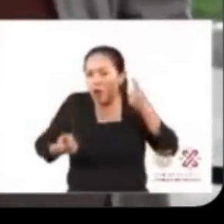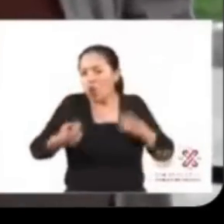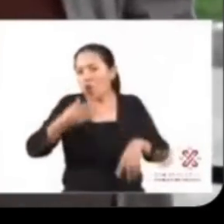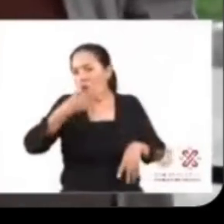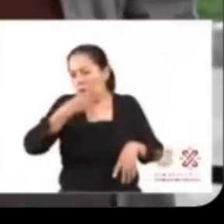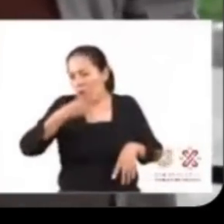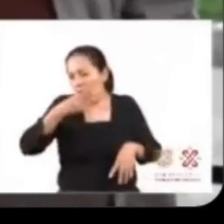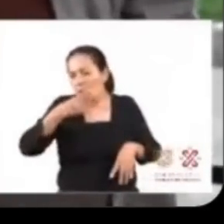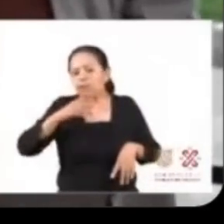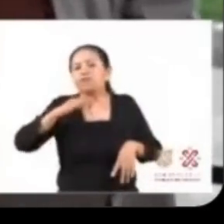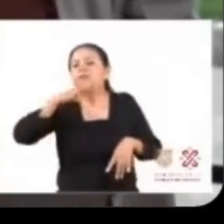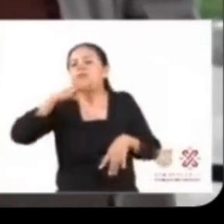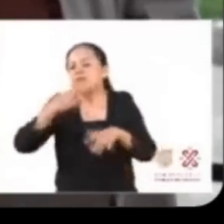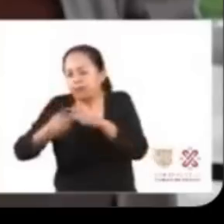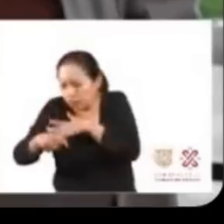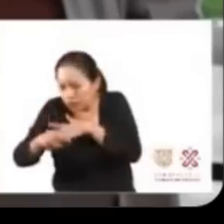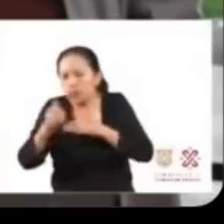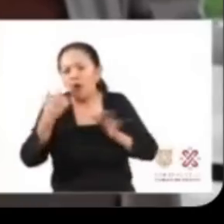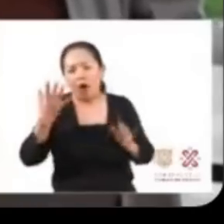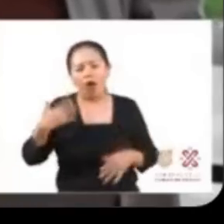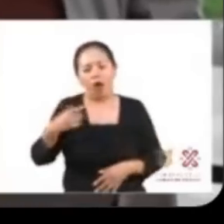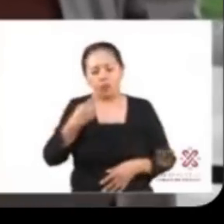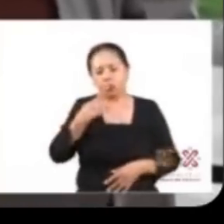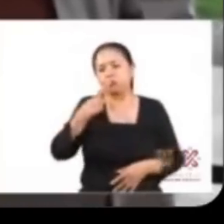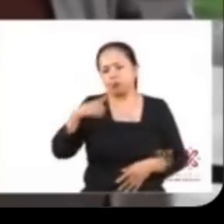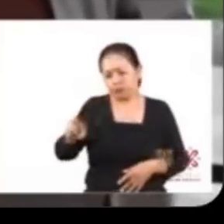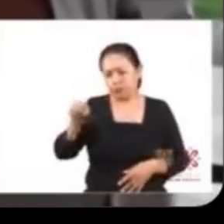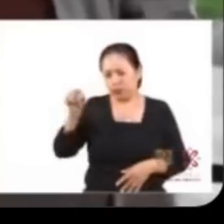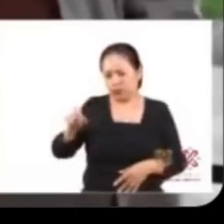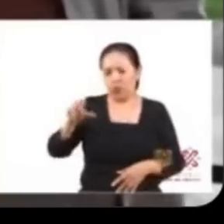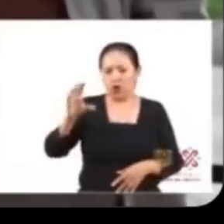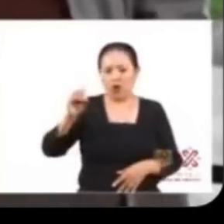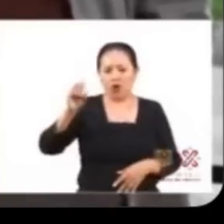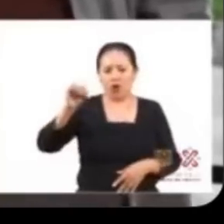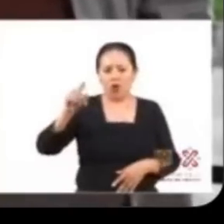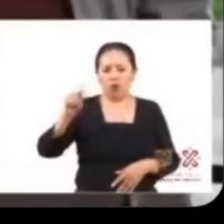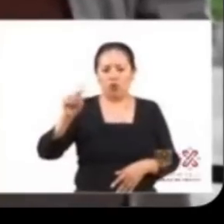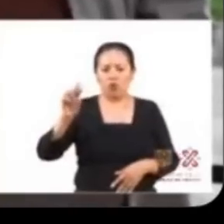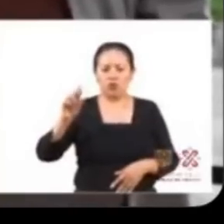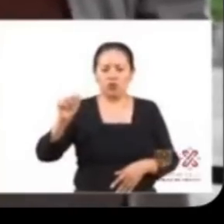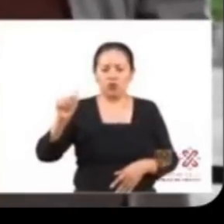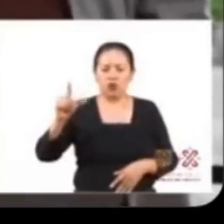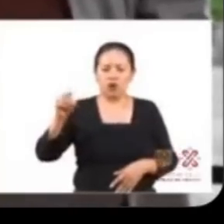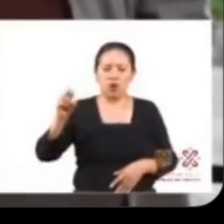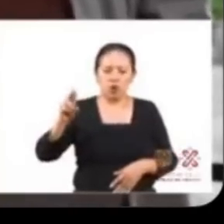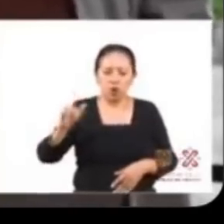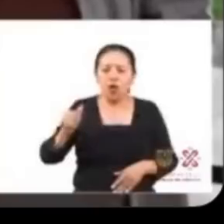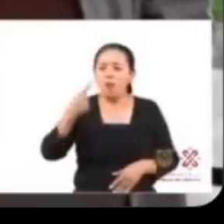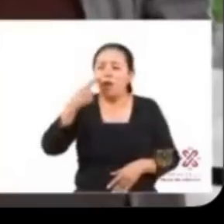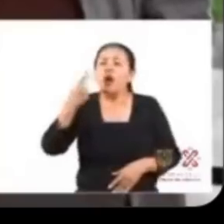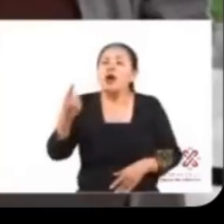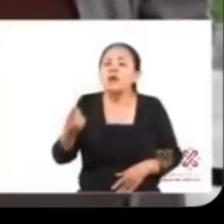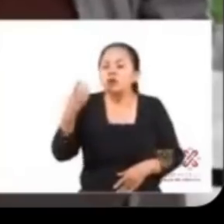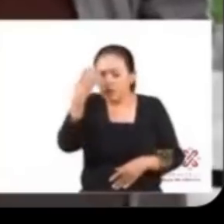vivo, pues hay que reportarlo a la Contraloría para que la Contraloría haga la investigación y haga la revisión de todas las bitácoras que se